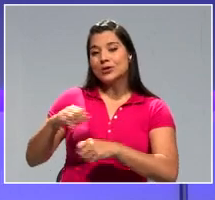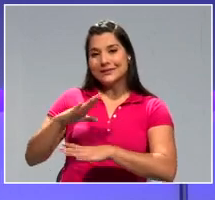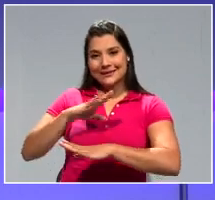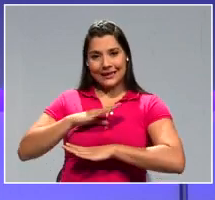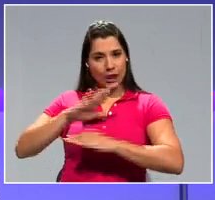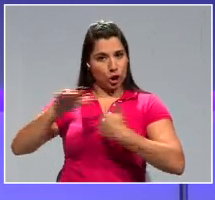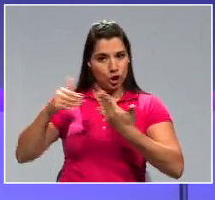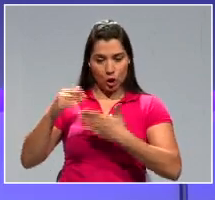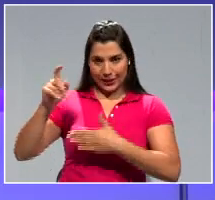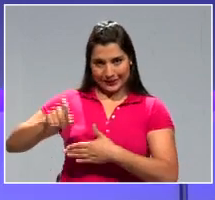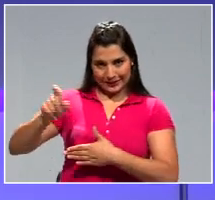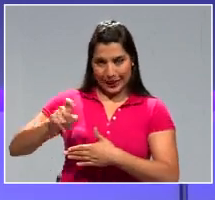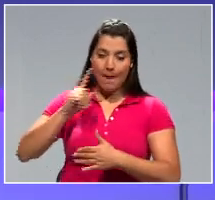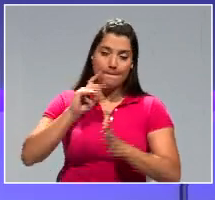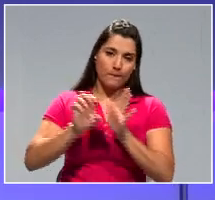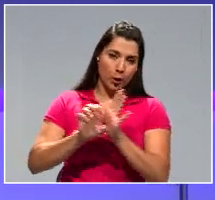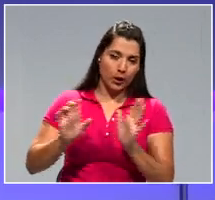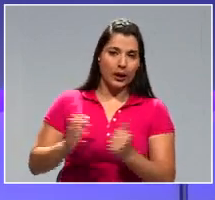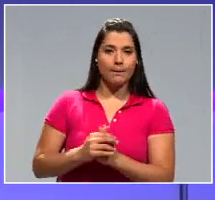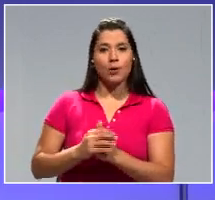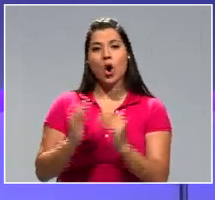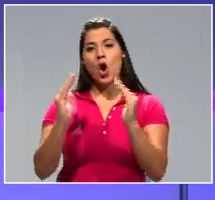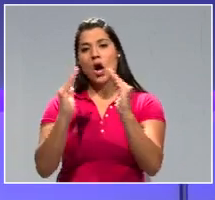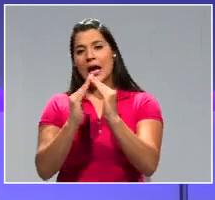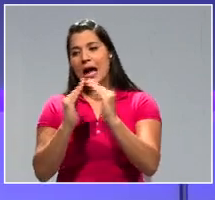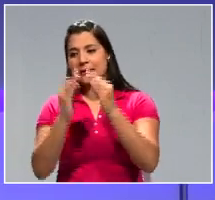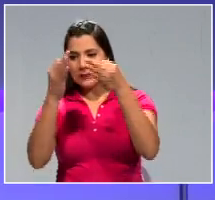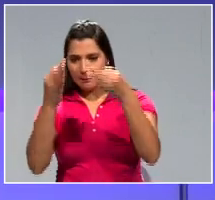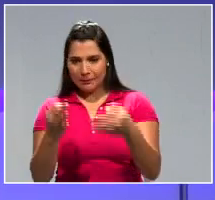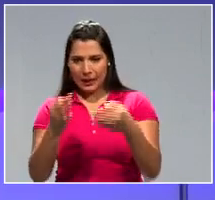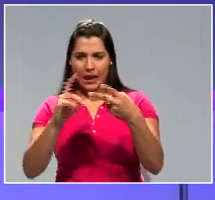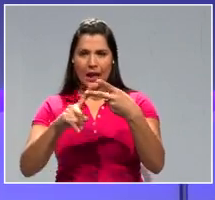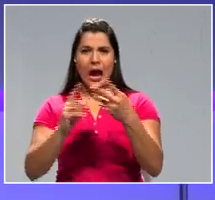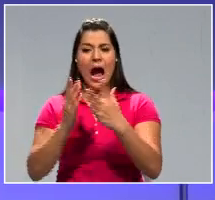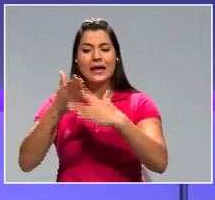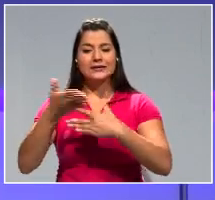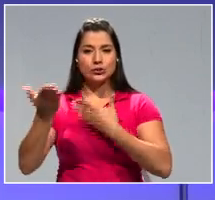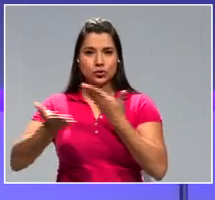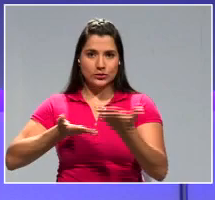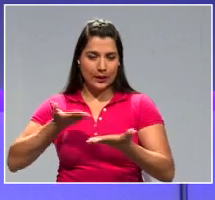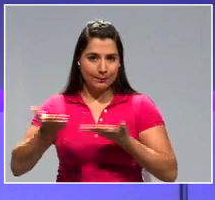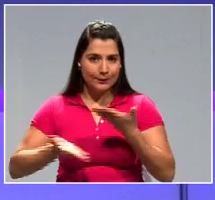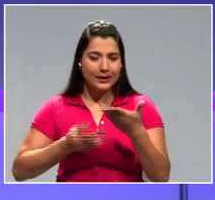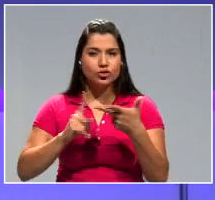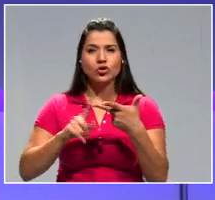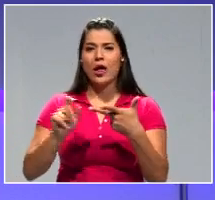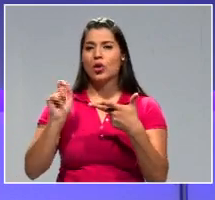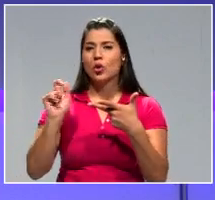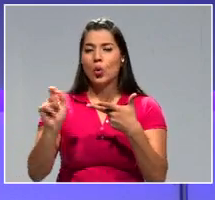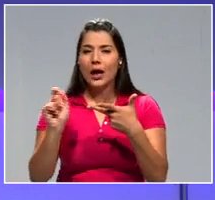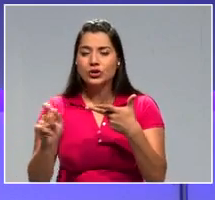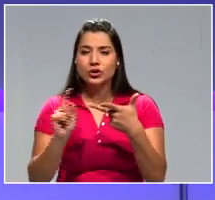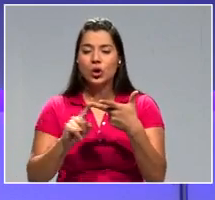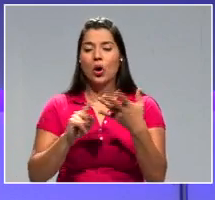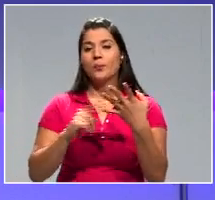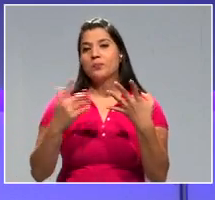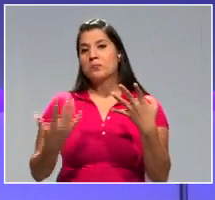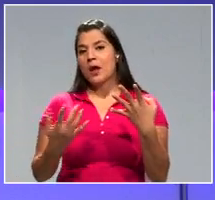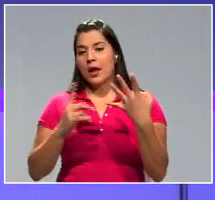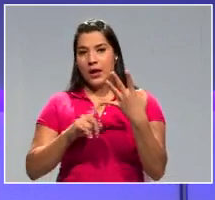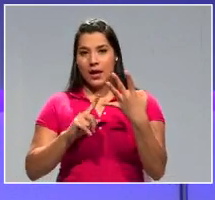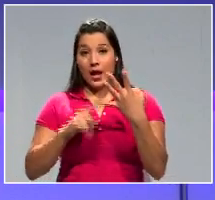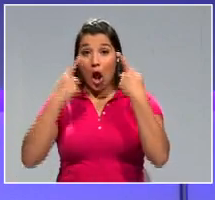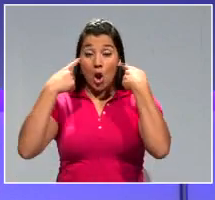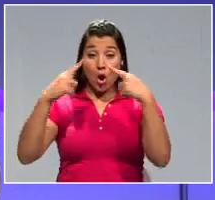satisfacer todas sus necesidades. Por ejemplo, una vivienda en buen estado, acceso a servicios, educación,